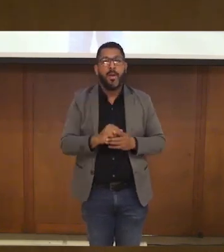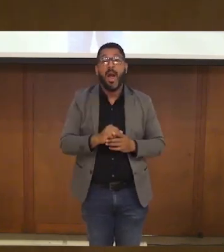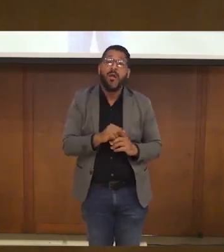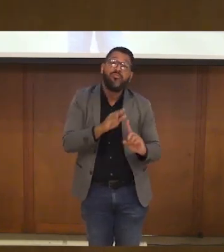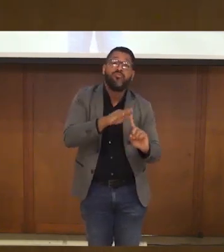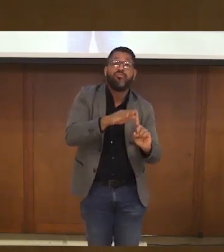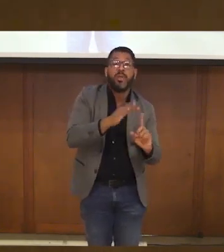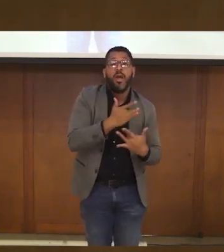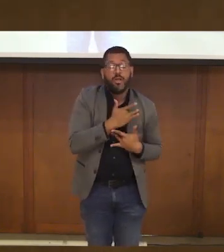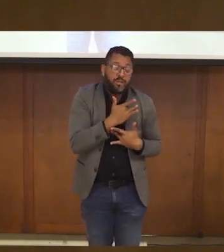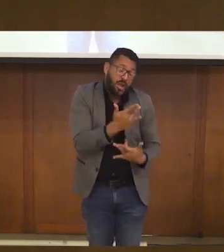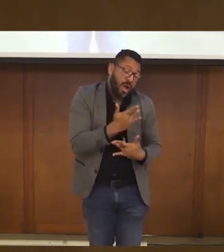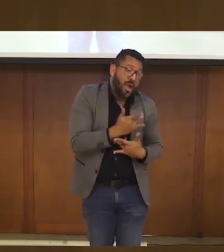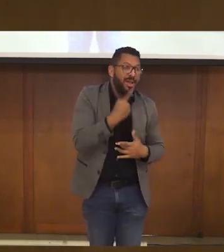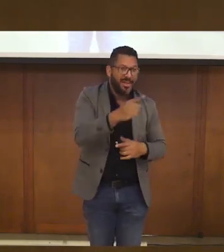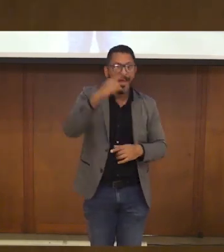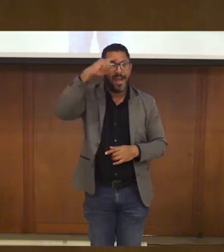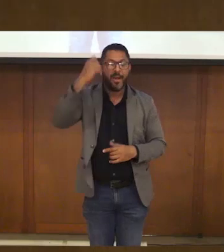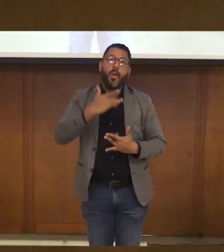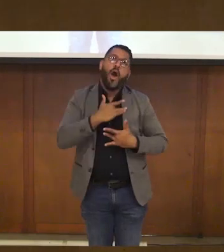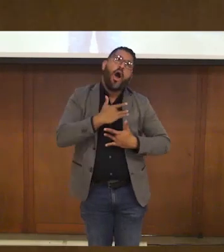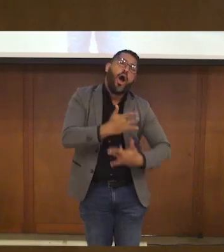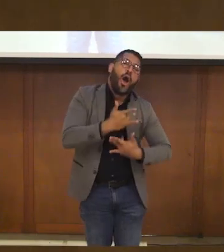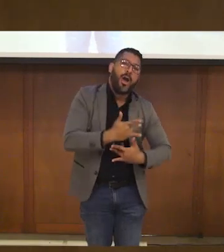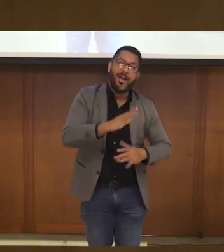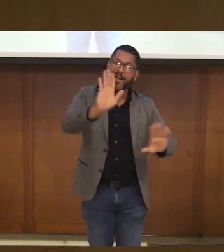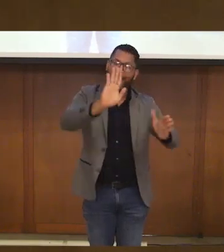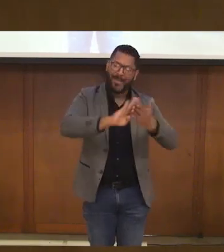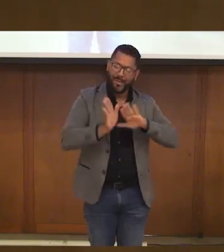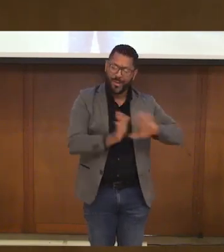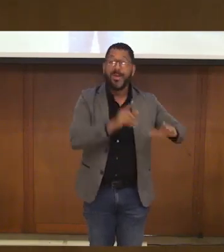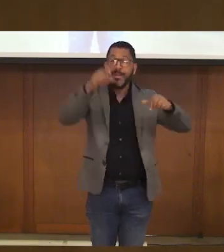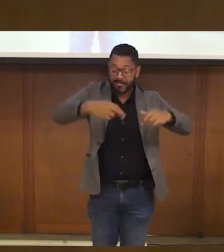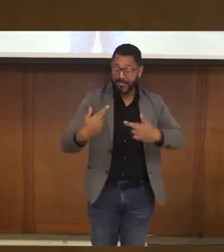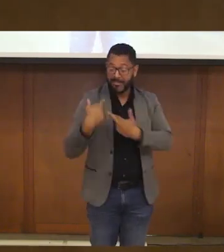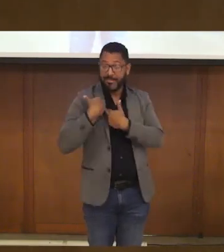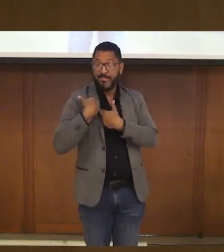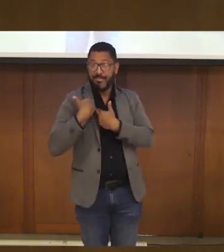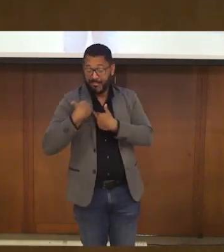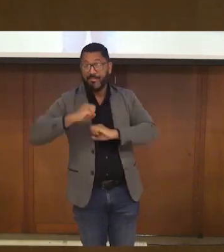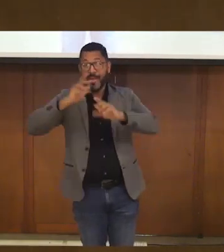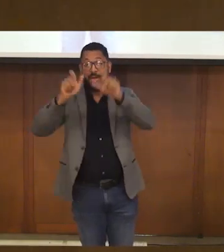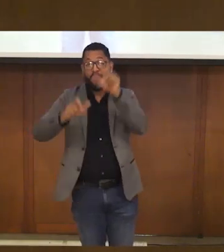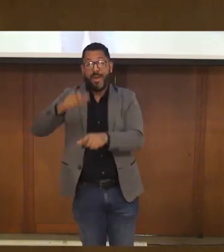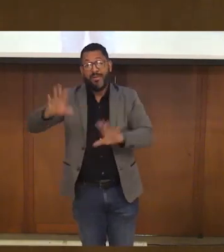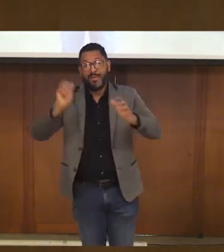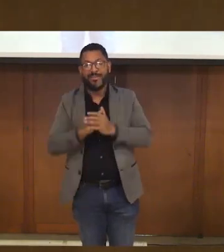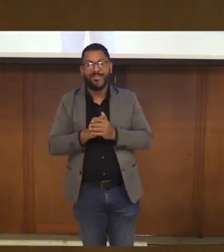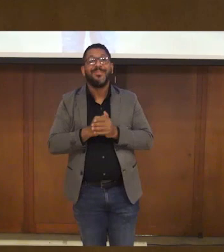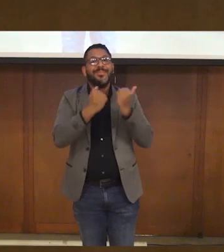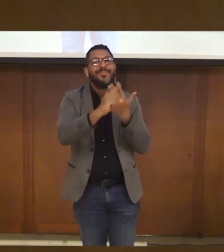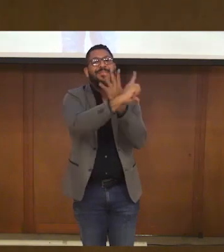acto de caridad, que me quedo con esa frase de Natalia, sino como una responsabilidad nuestra como seres